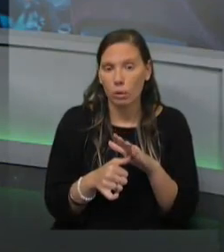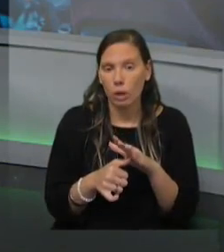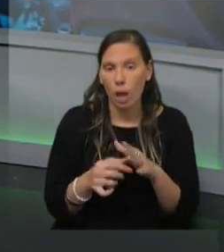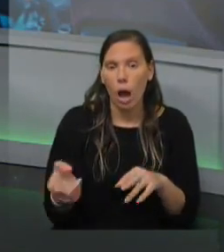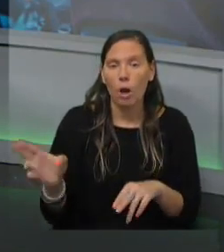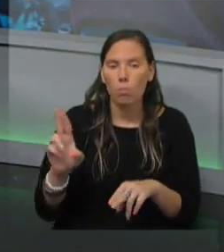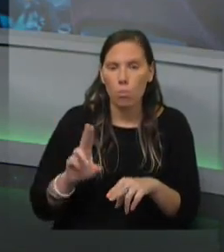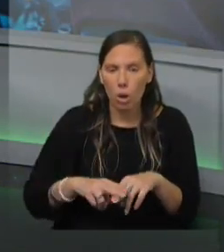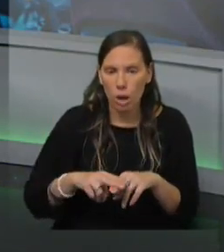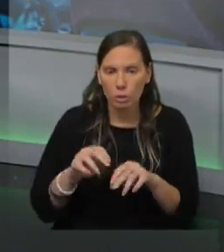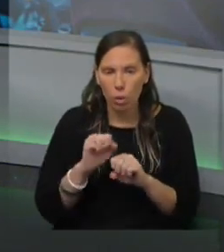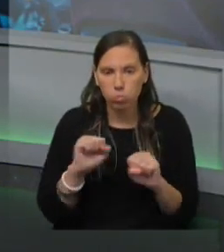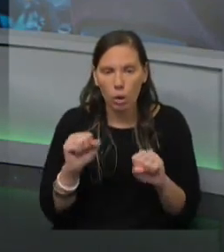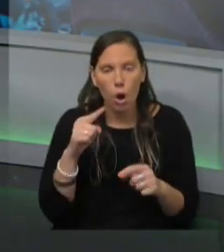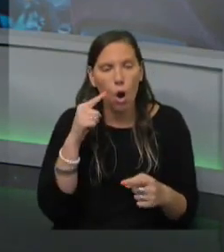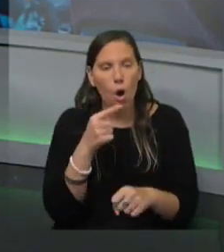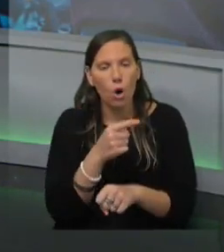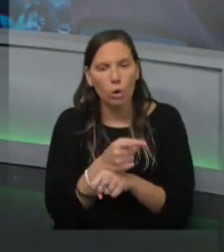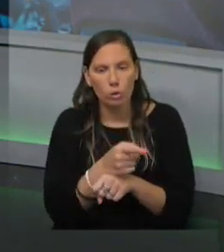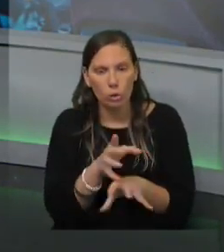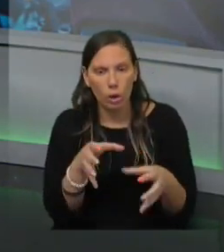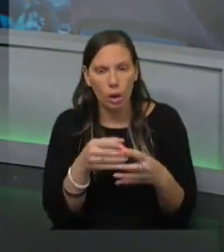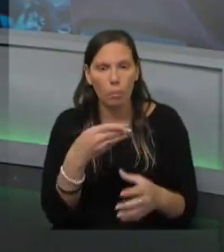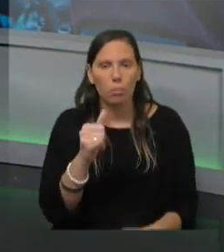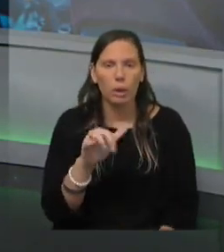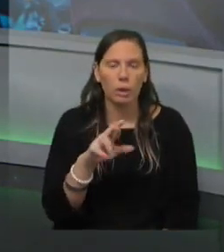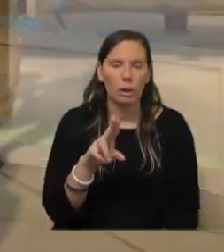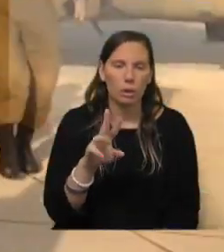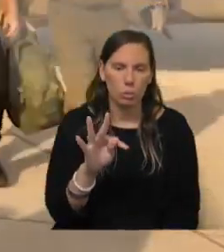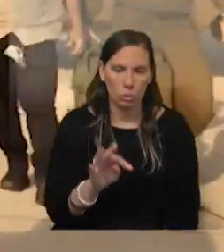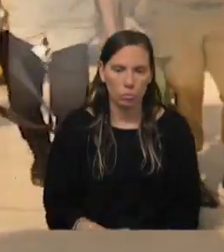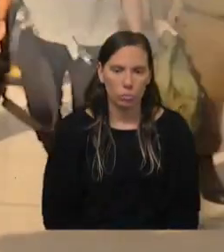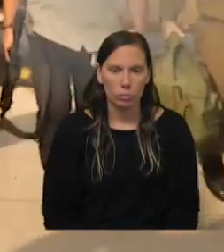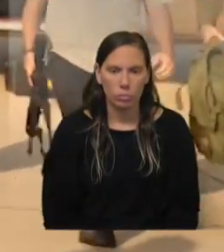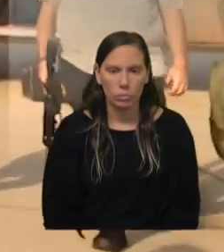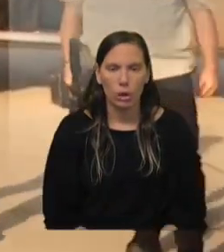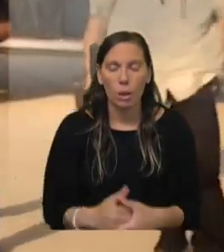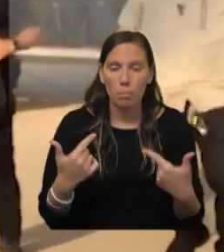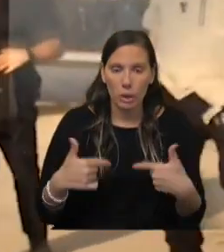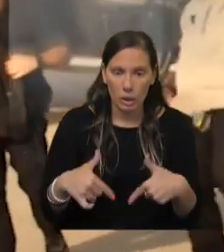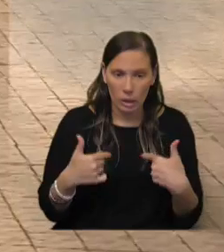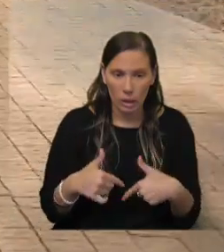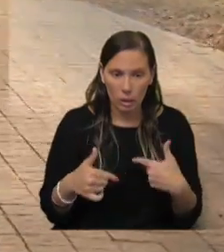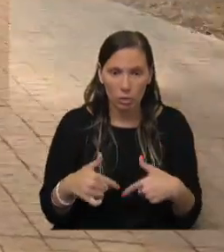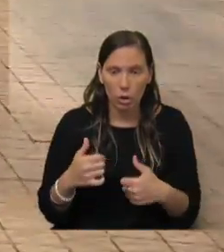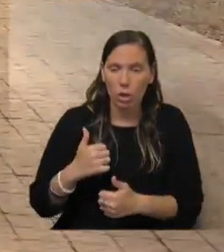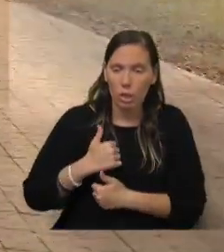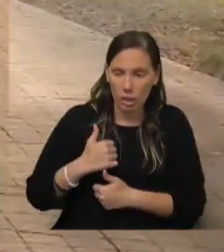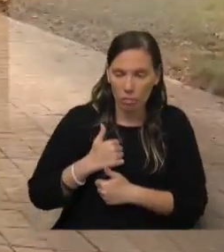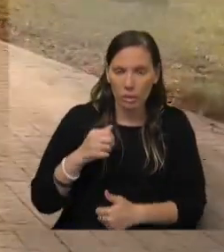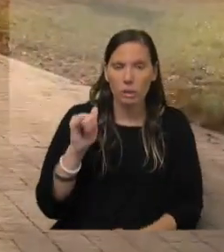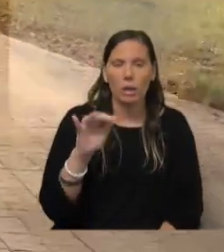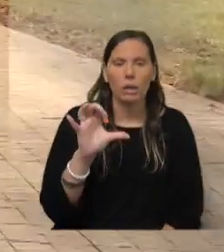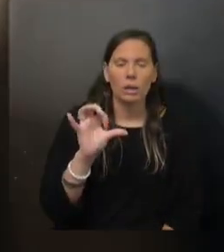muerto los ataques contra objetivos del grupo en beirut el ministro de defensa israelí yavet